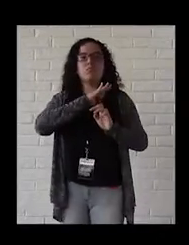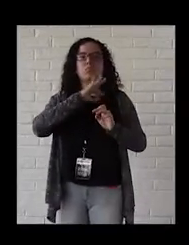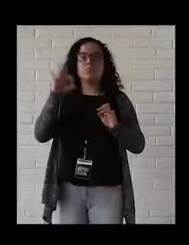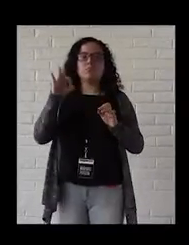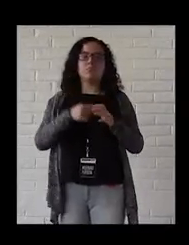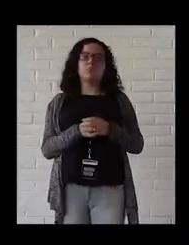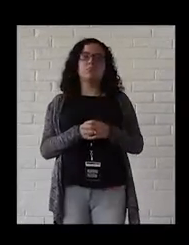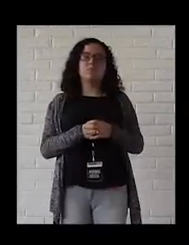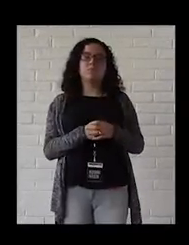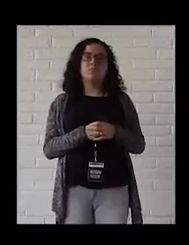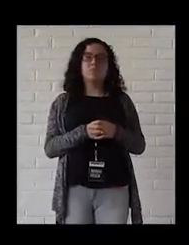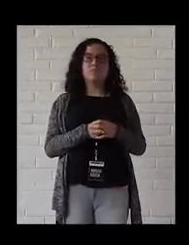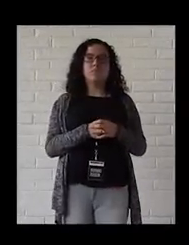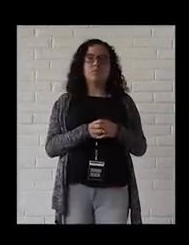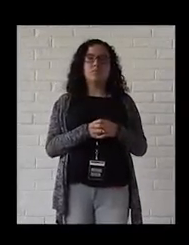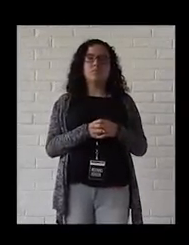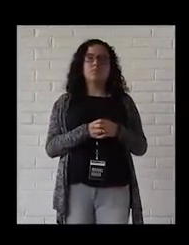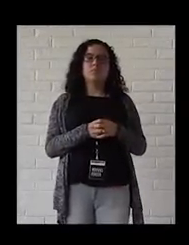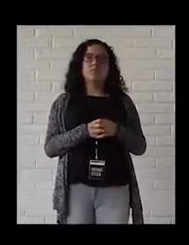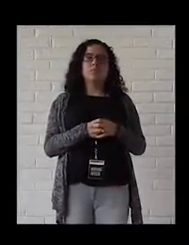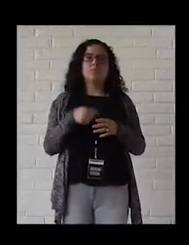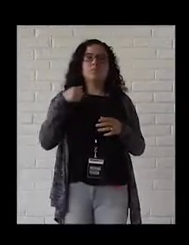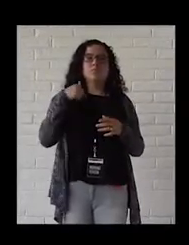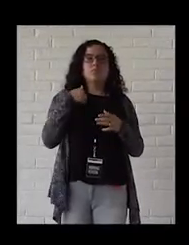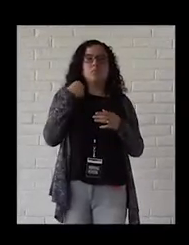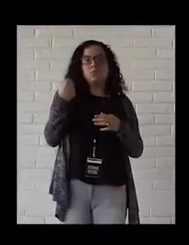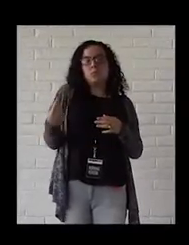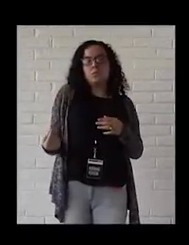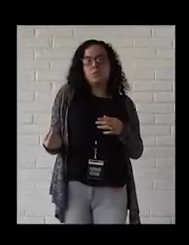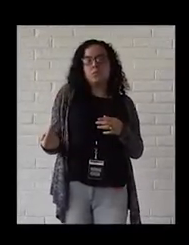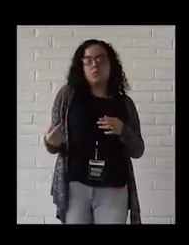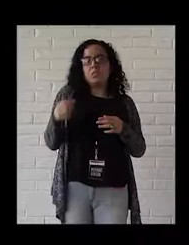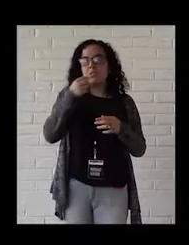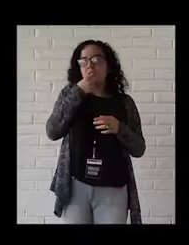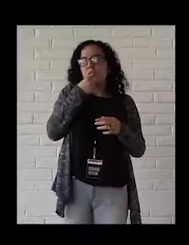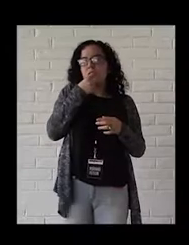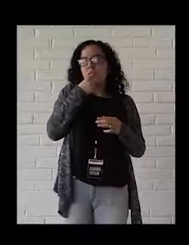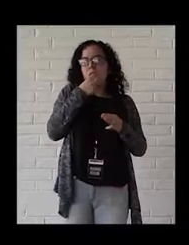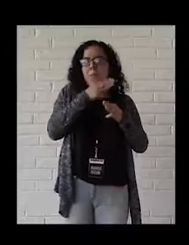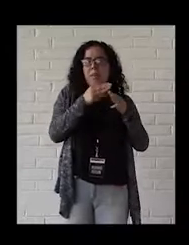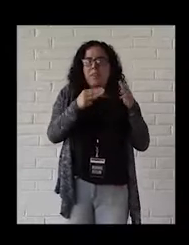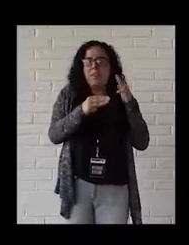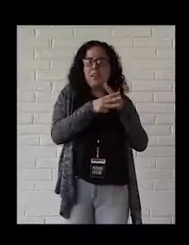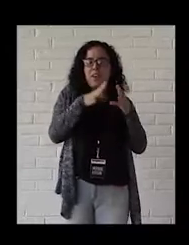También yo, en este punto, desde chiquito me dijeron, el mundo material es una ilusión.